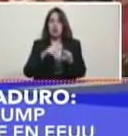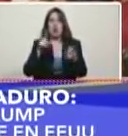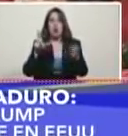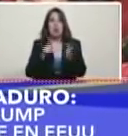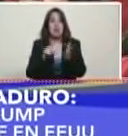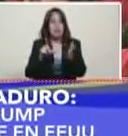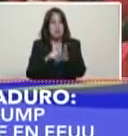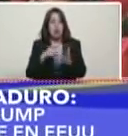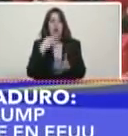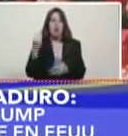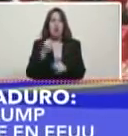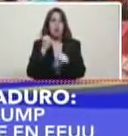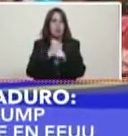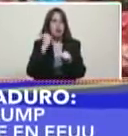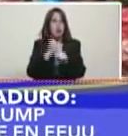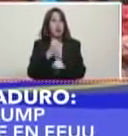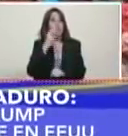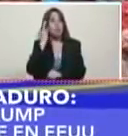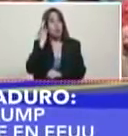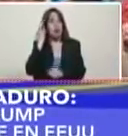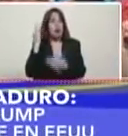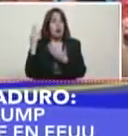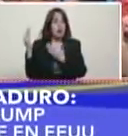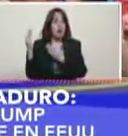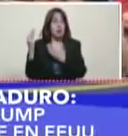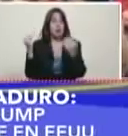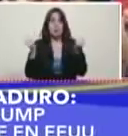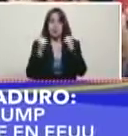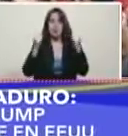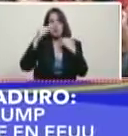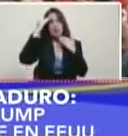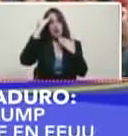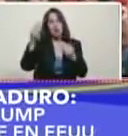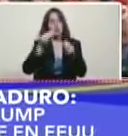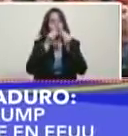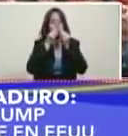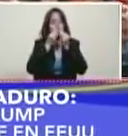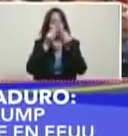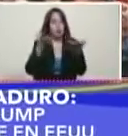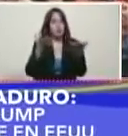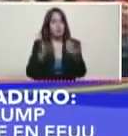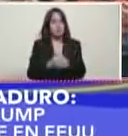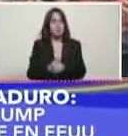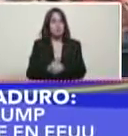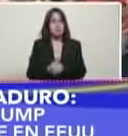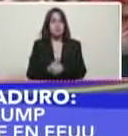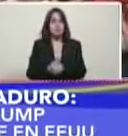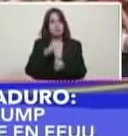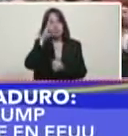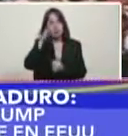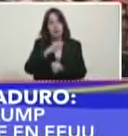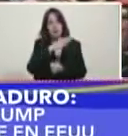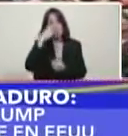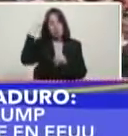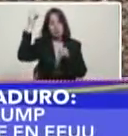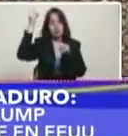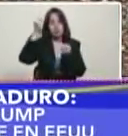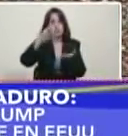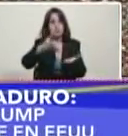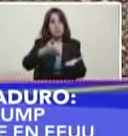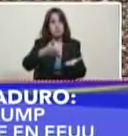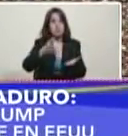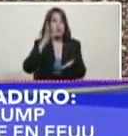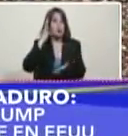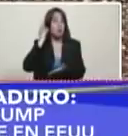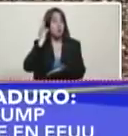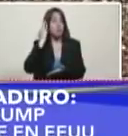obrera, ahí están las mujeres, miren, las merideñas, un saludo y un beso a la mujer merideña, que Dios la bendiga, la mujer madre,